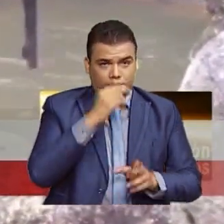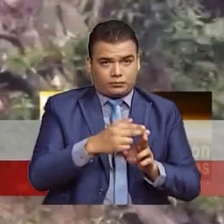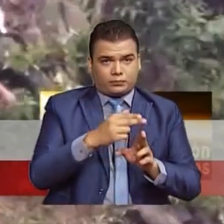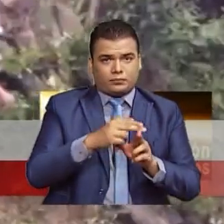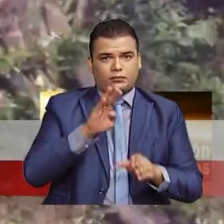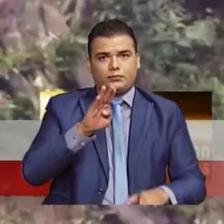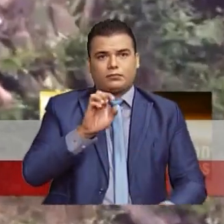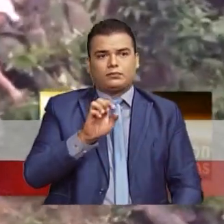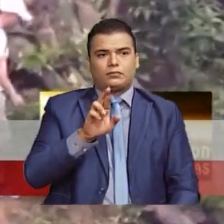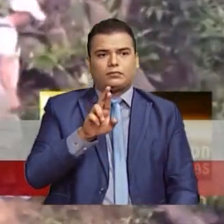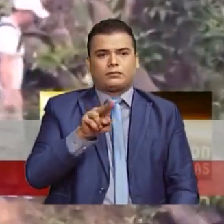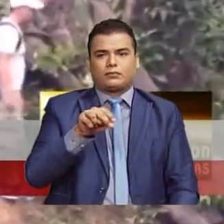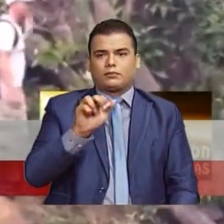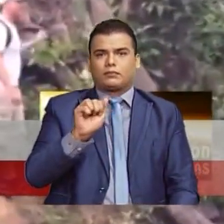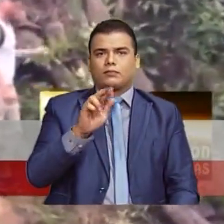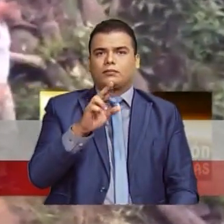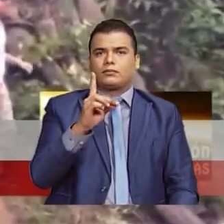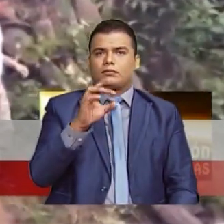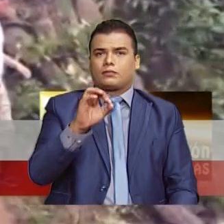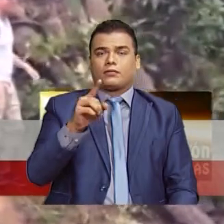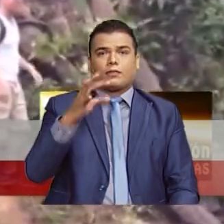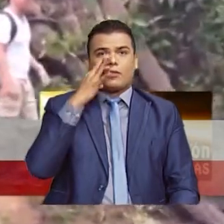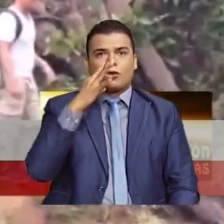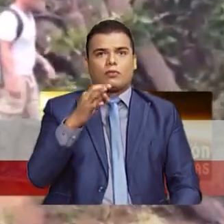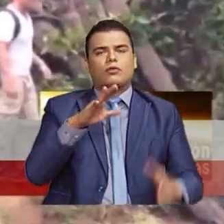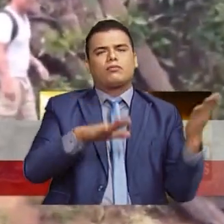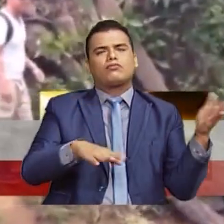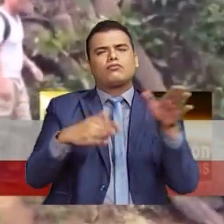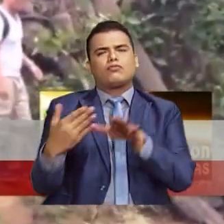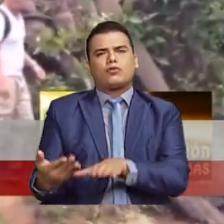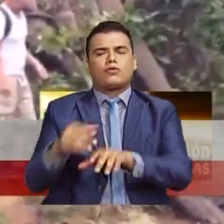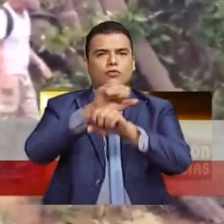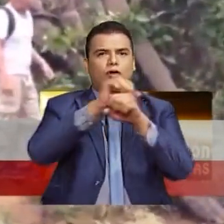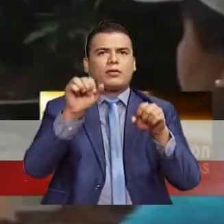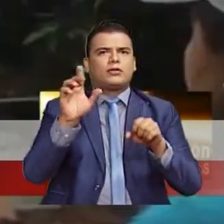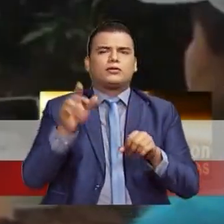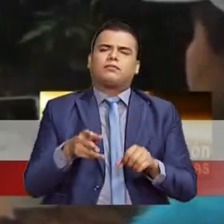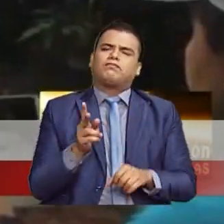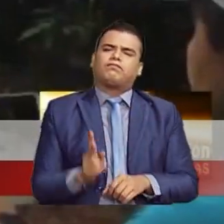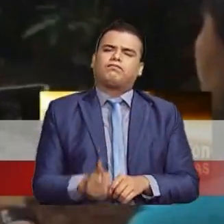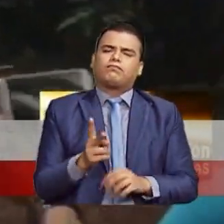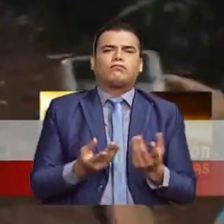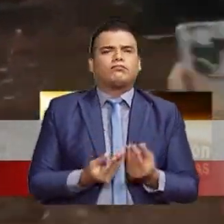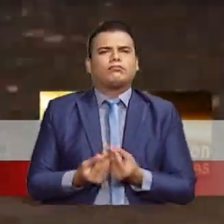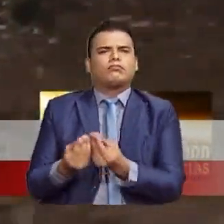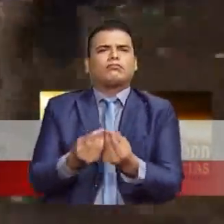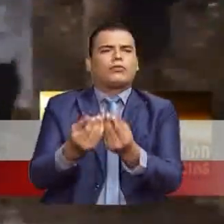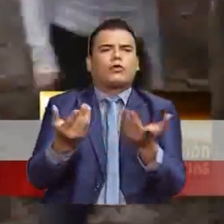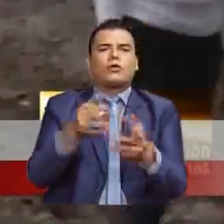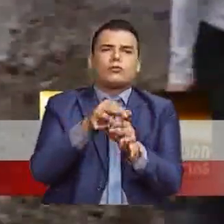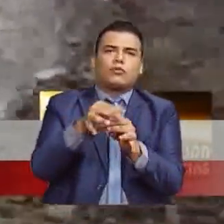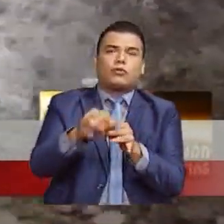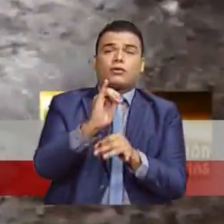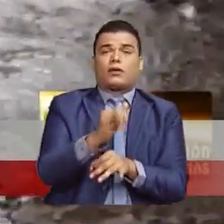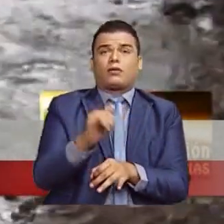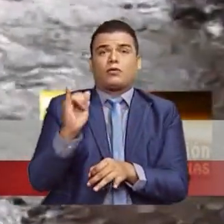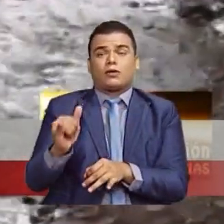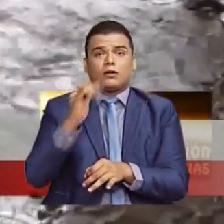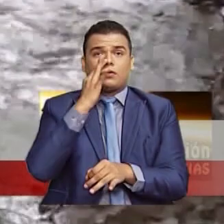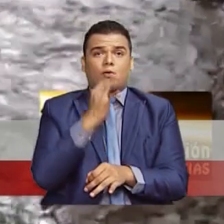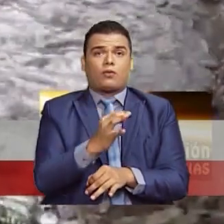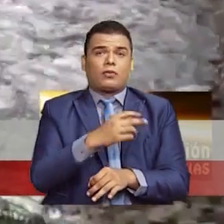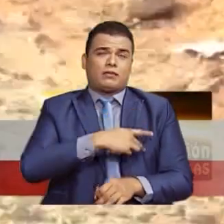castrillón fue identificado el hombre que murió esta mañana cuando participaba de una caminata en zona rural de jamundí al parecer el hombre